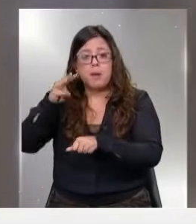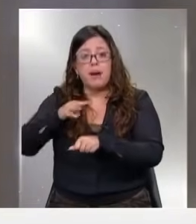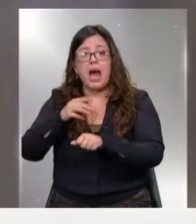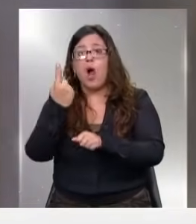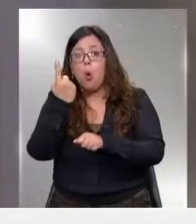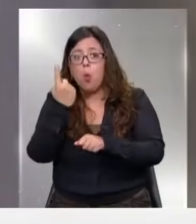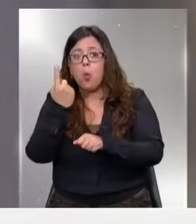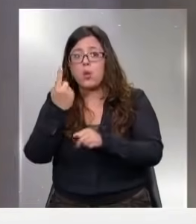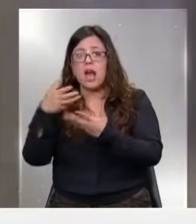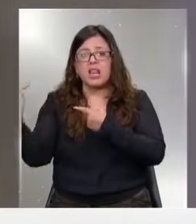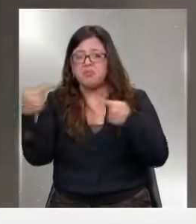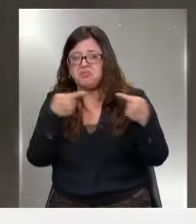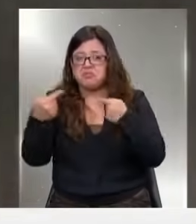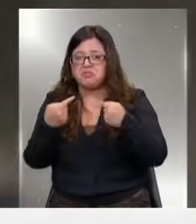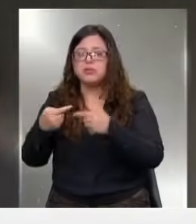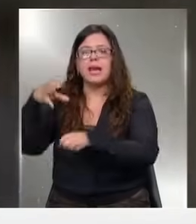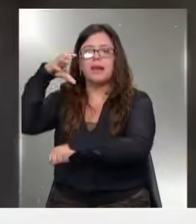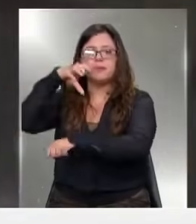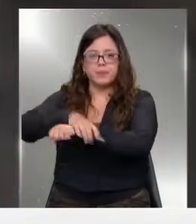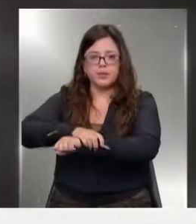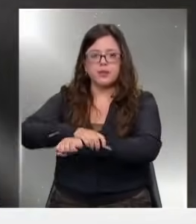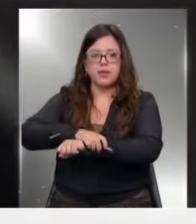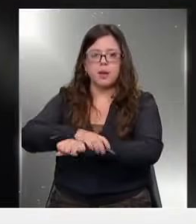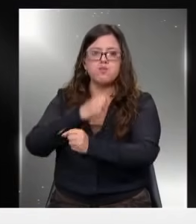fue detenida en el lugar por carabineros.